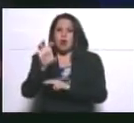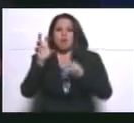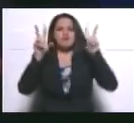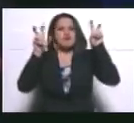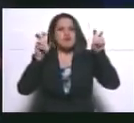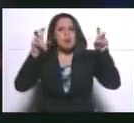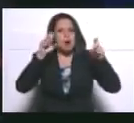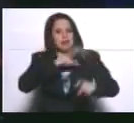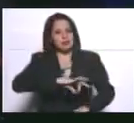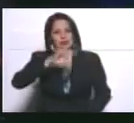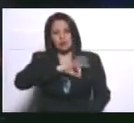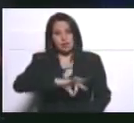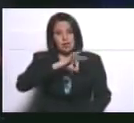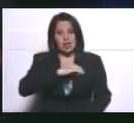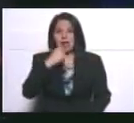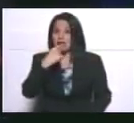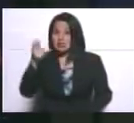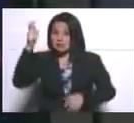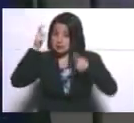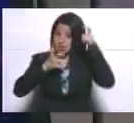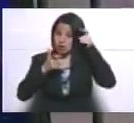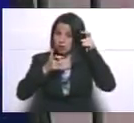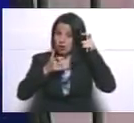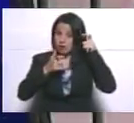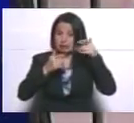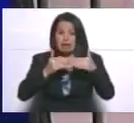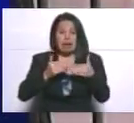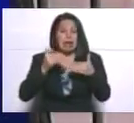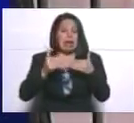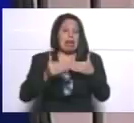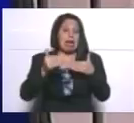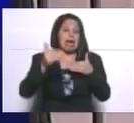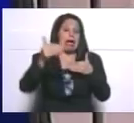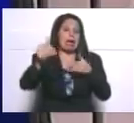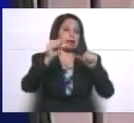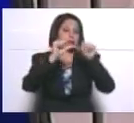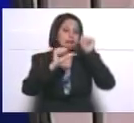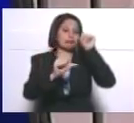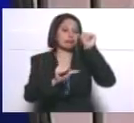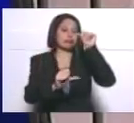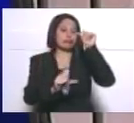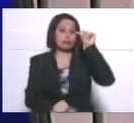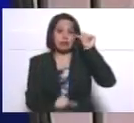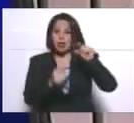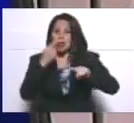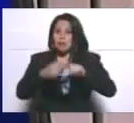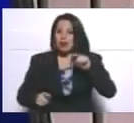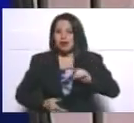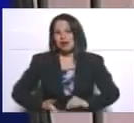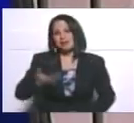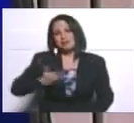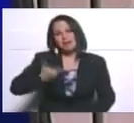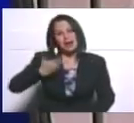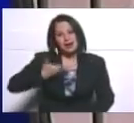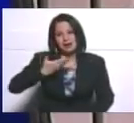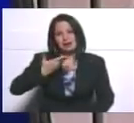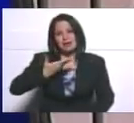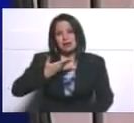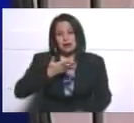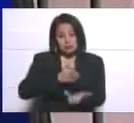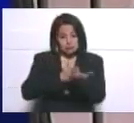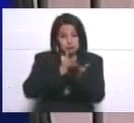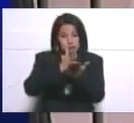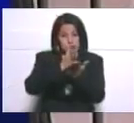Es la etapa, dice Chávez, más larga y más tediosa, pero es la etapa que nos va a llevar precisamente a